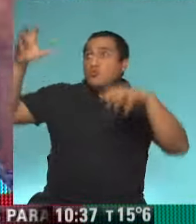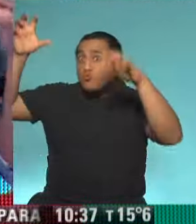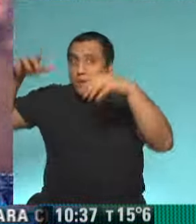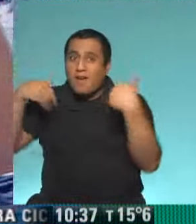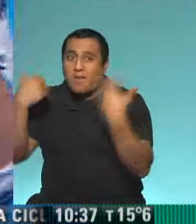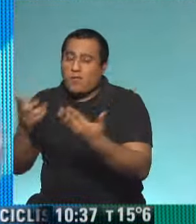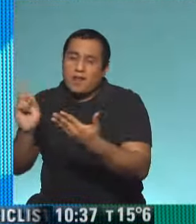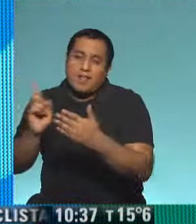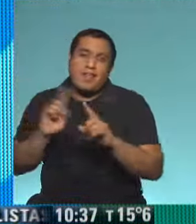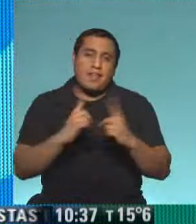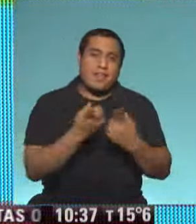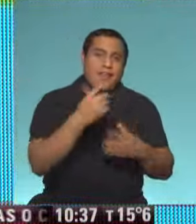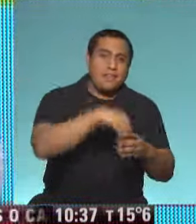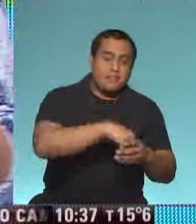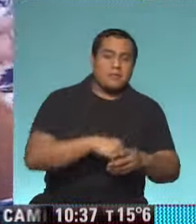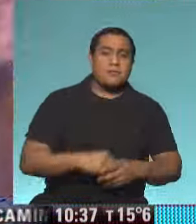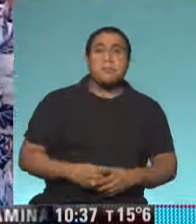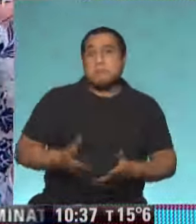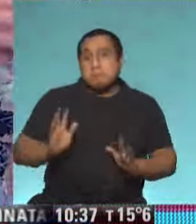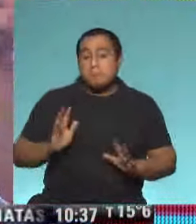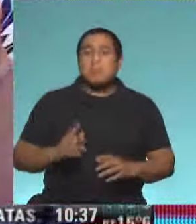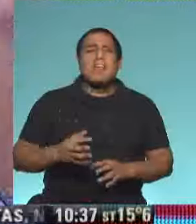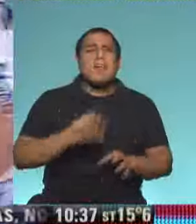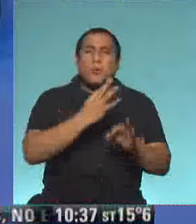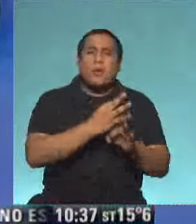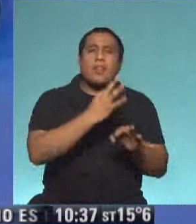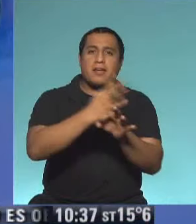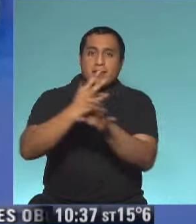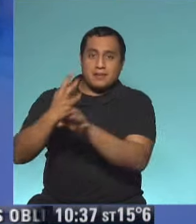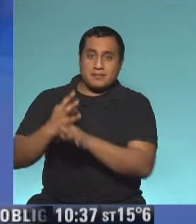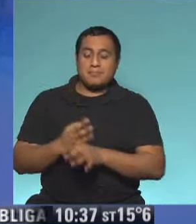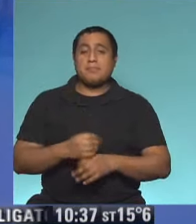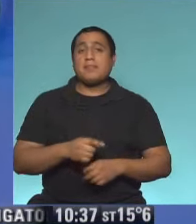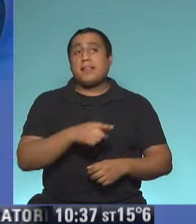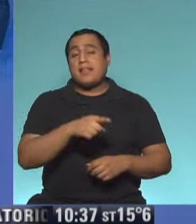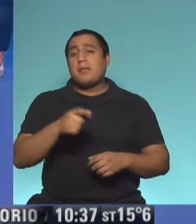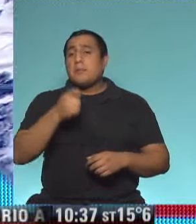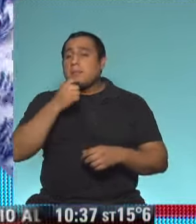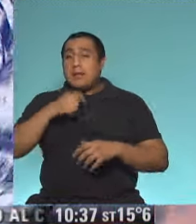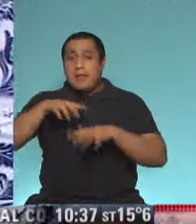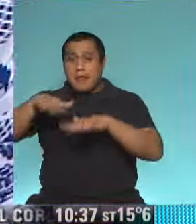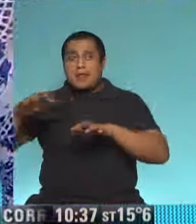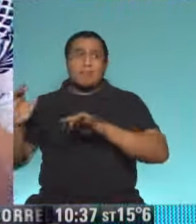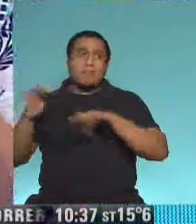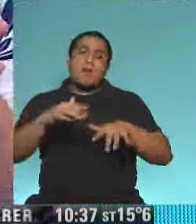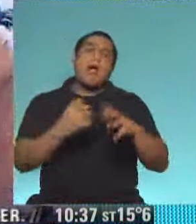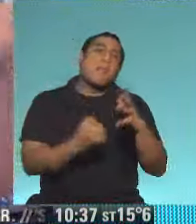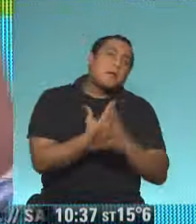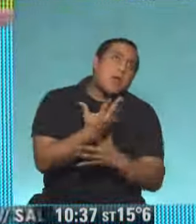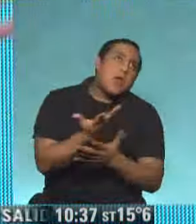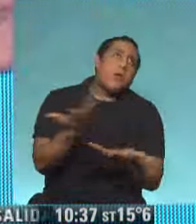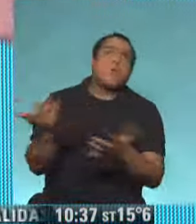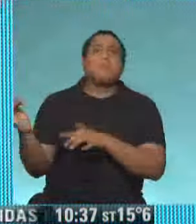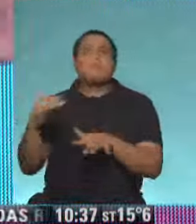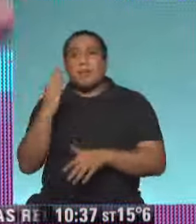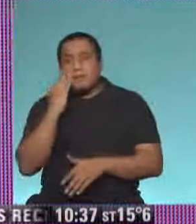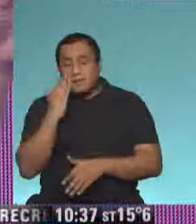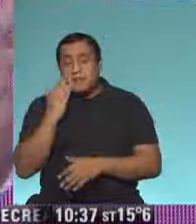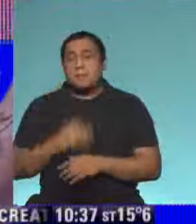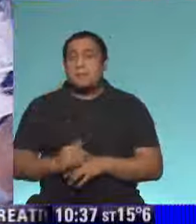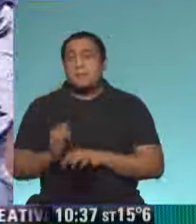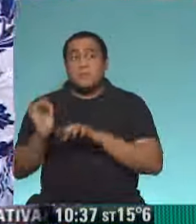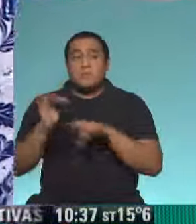Bueno, y en muchas escuelas, por ejemplo, los chicos que van un turno a la escuela a la mañana o a la tarde, en general tienen